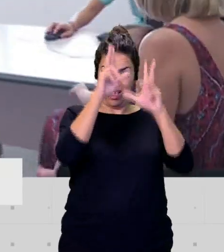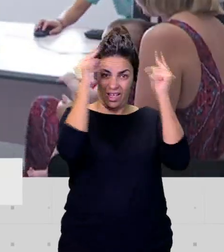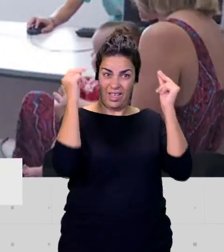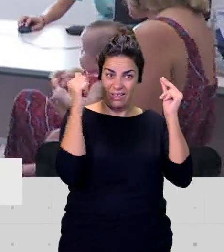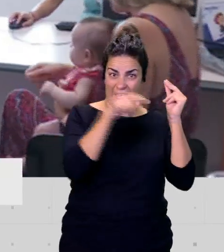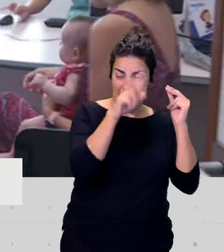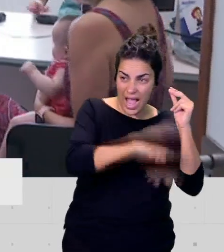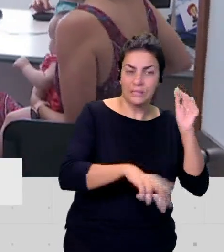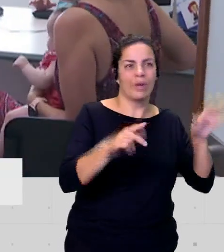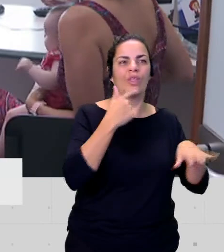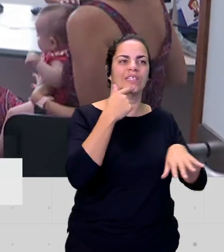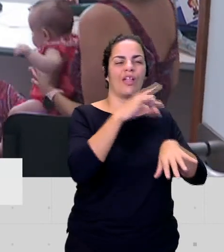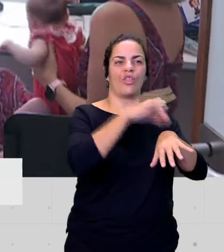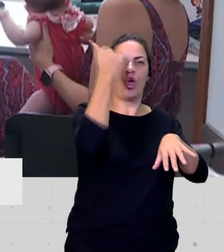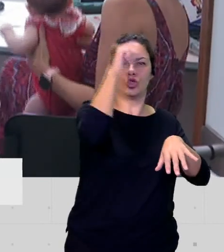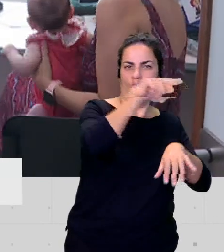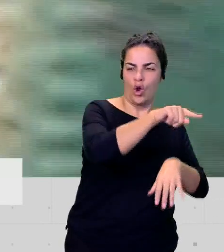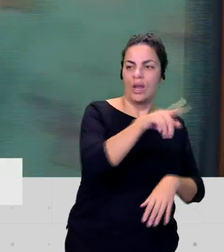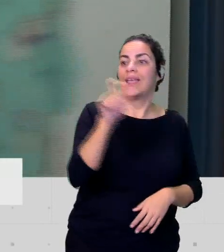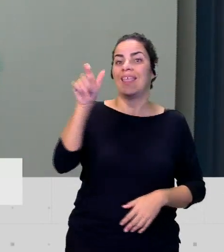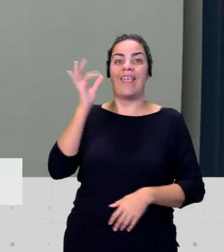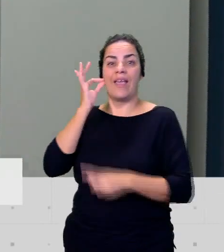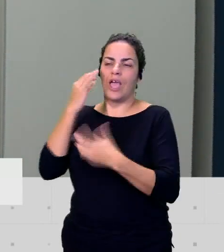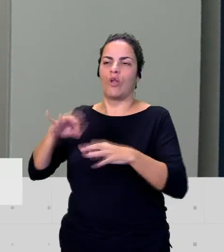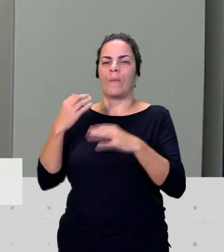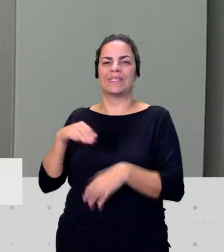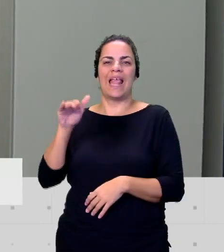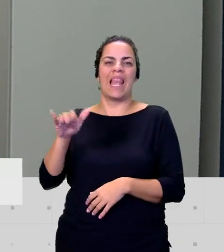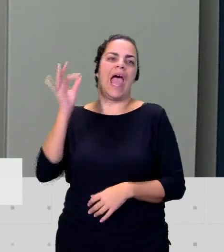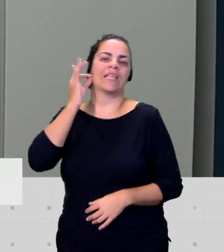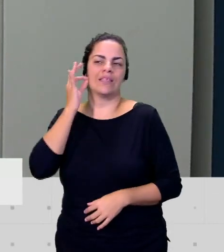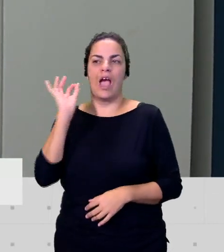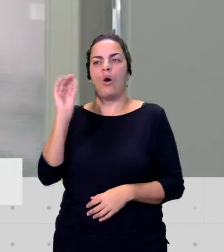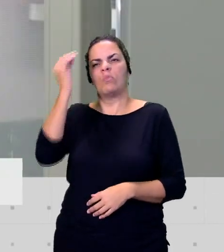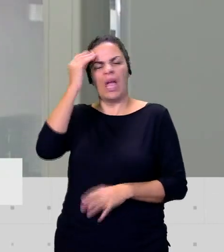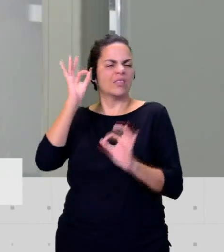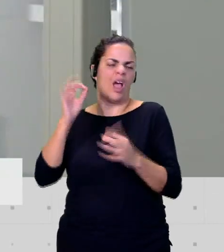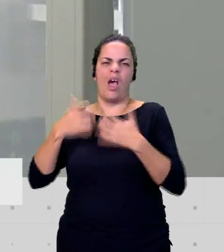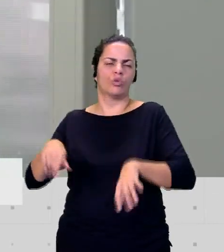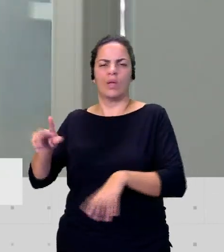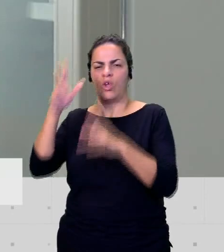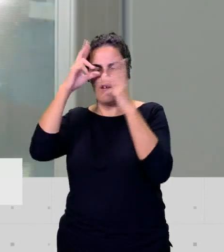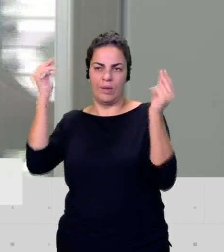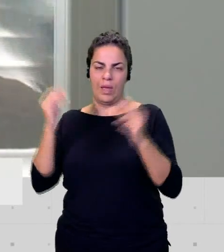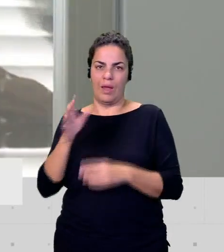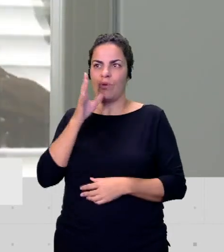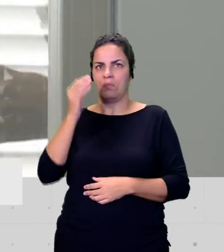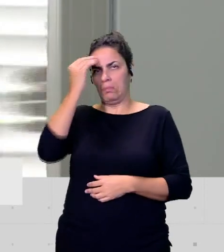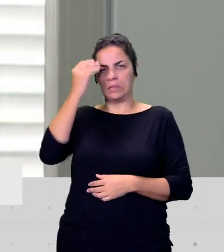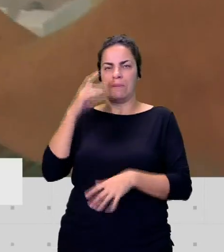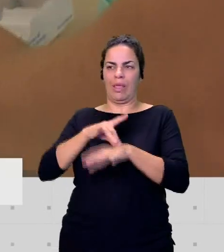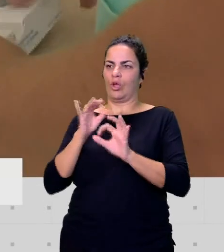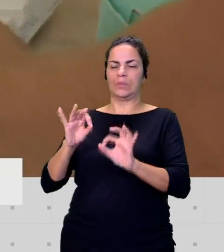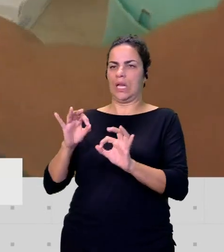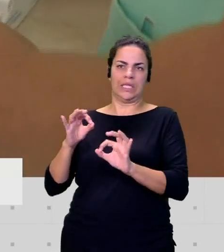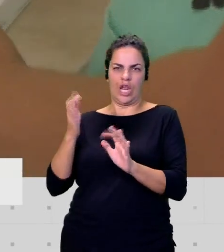ella normalmente, la niña, o se presupone que es la enfermera en lugar del especialista. Porque además la ven como más jovencita y más tal.